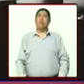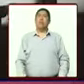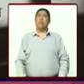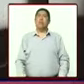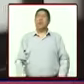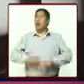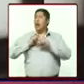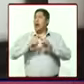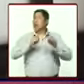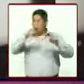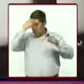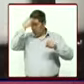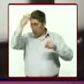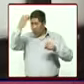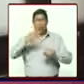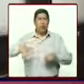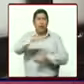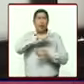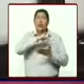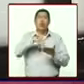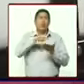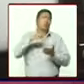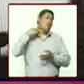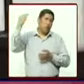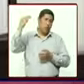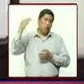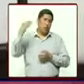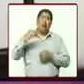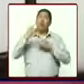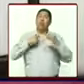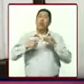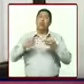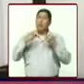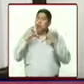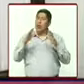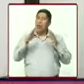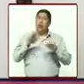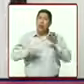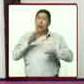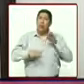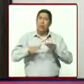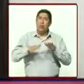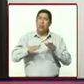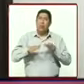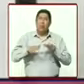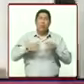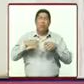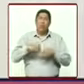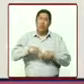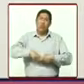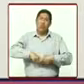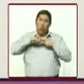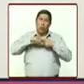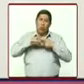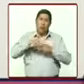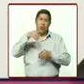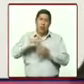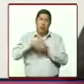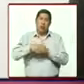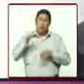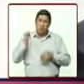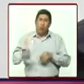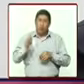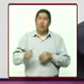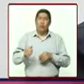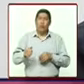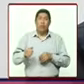Se dan diferentes repercusiones en la Asamblea Legislativa Plurinacional con respecto a la posible suspensión de este proceso eleccional o de elecciones